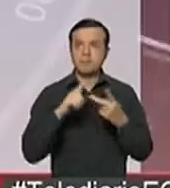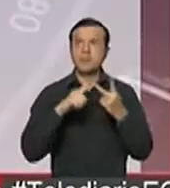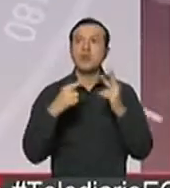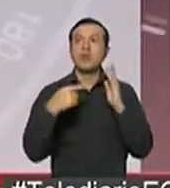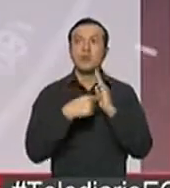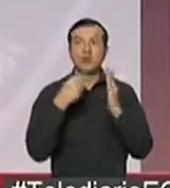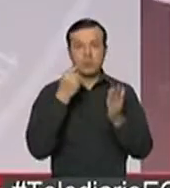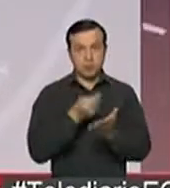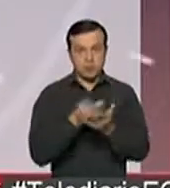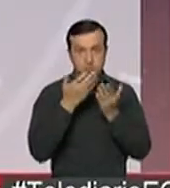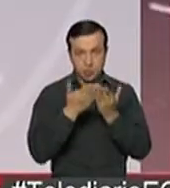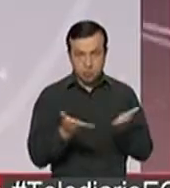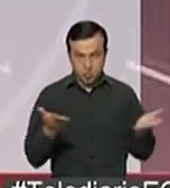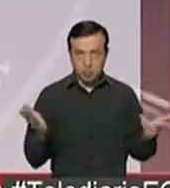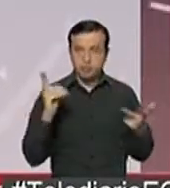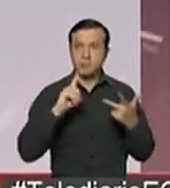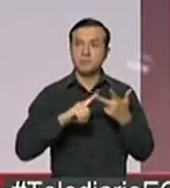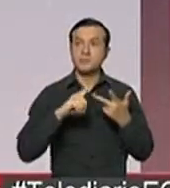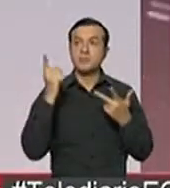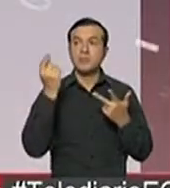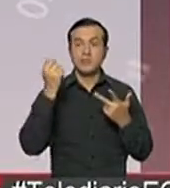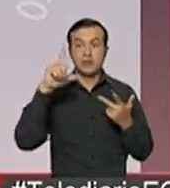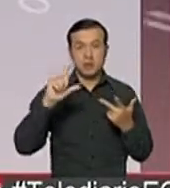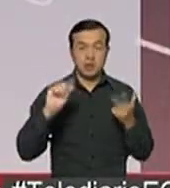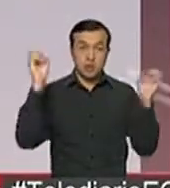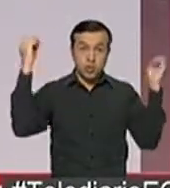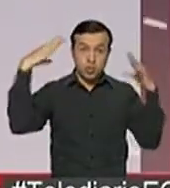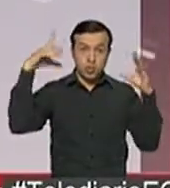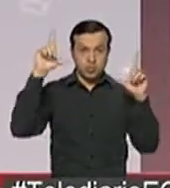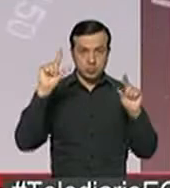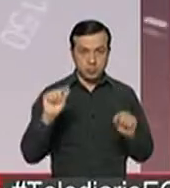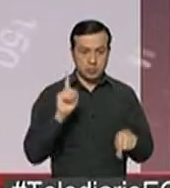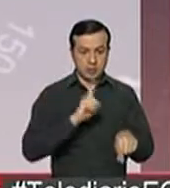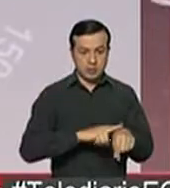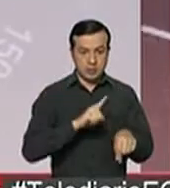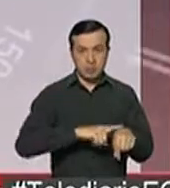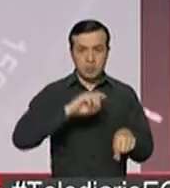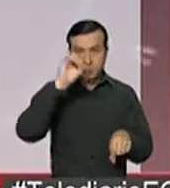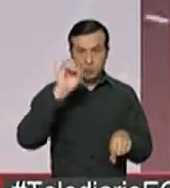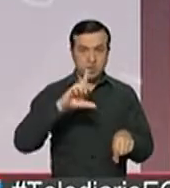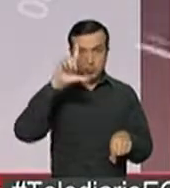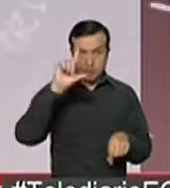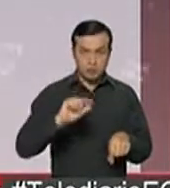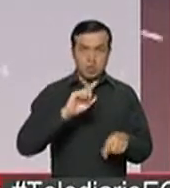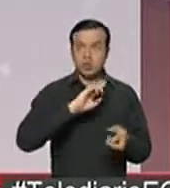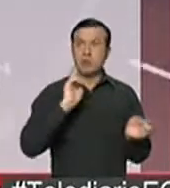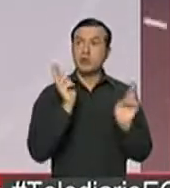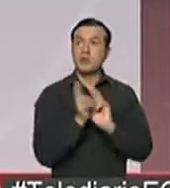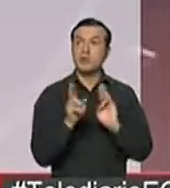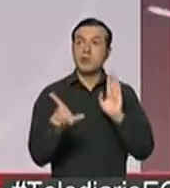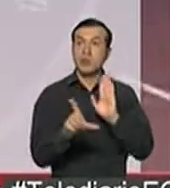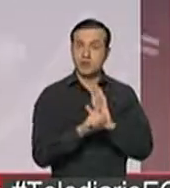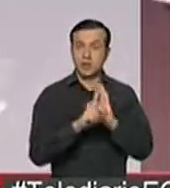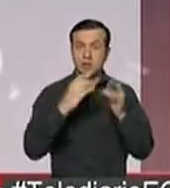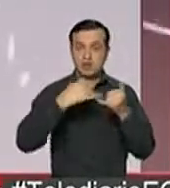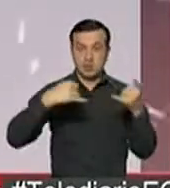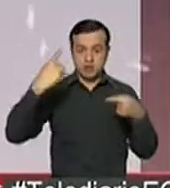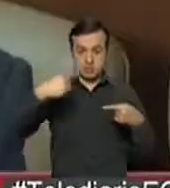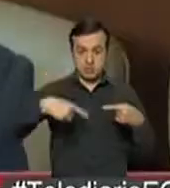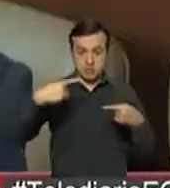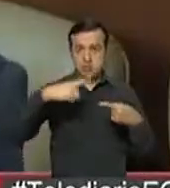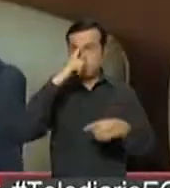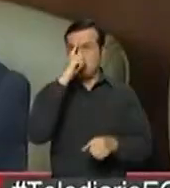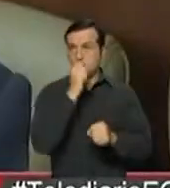primas y bienes de capital, disminución del costo de la electricidad y de los plazos y tasas en los créditos, y reformas al régimen aduanero y